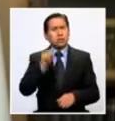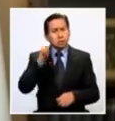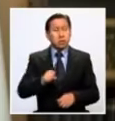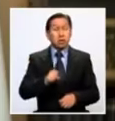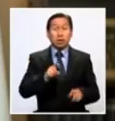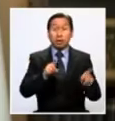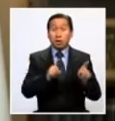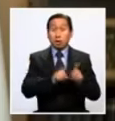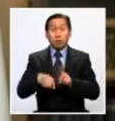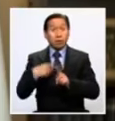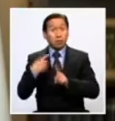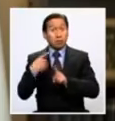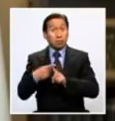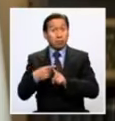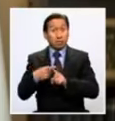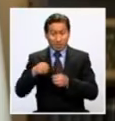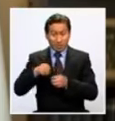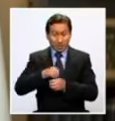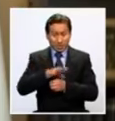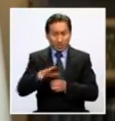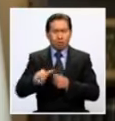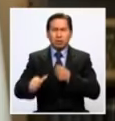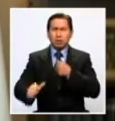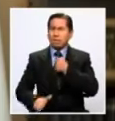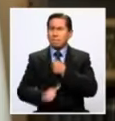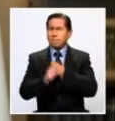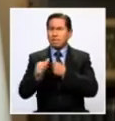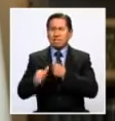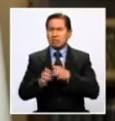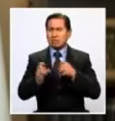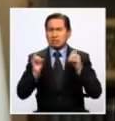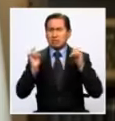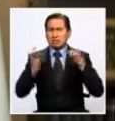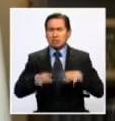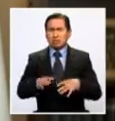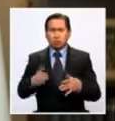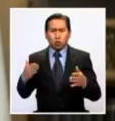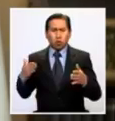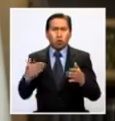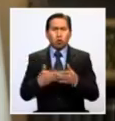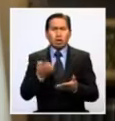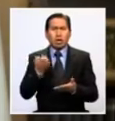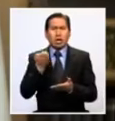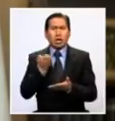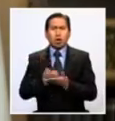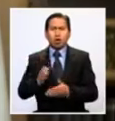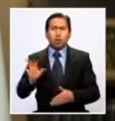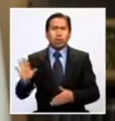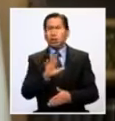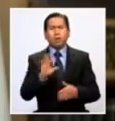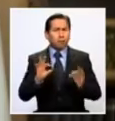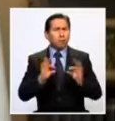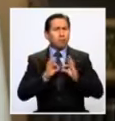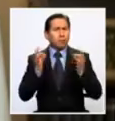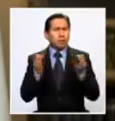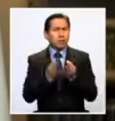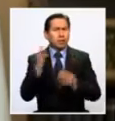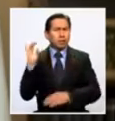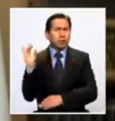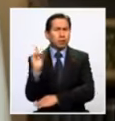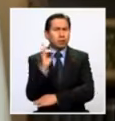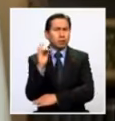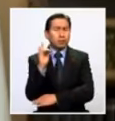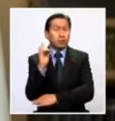que a la vez es una amenaza muy grave contra la economía de las familias bolivianas. Y por